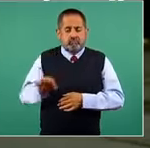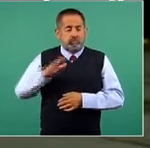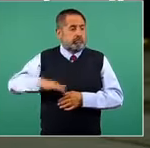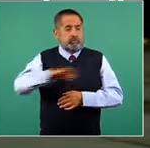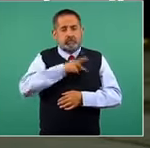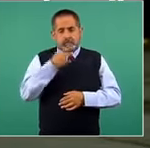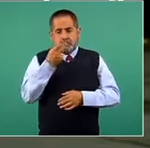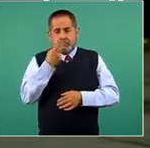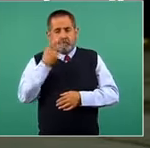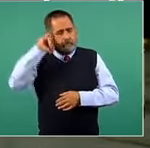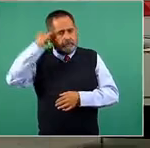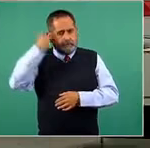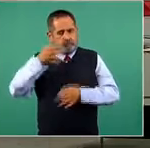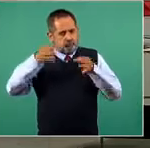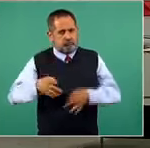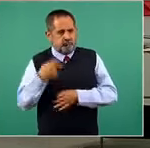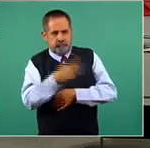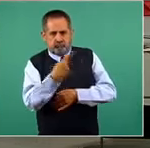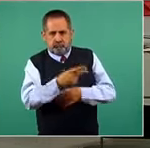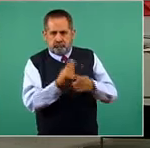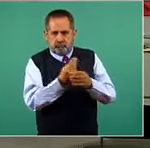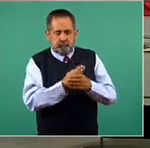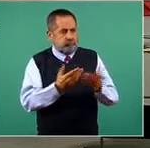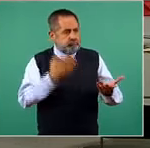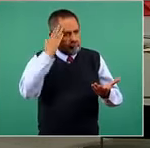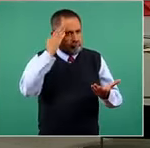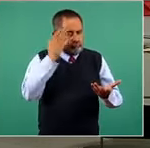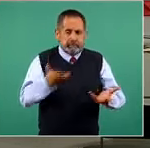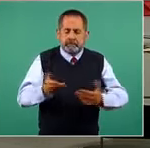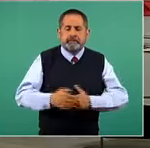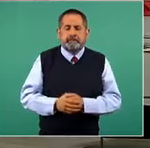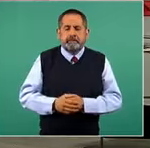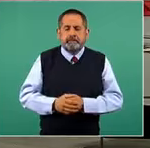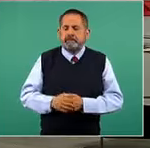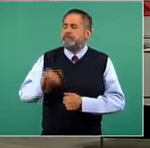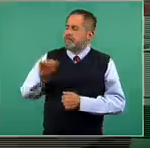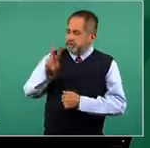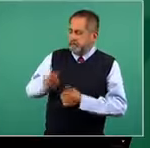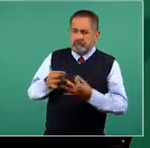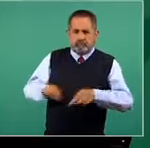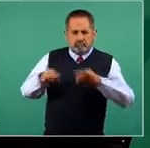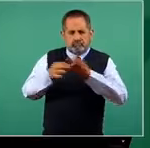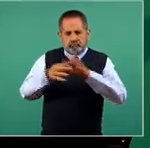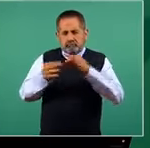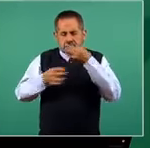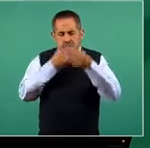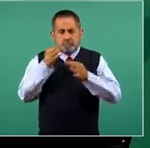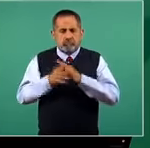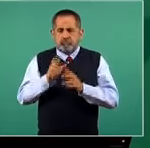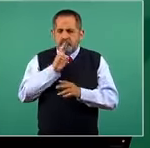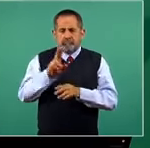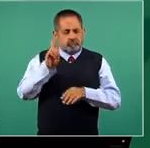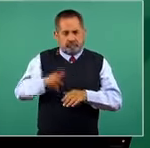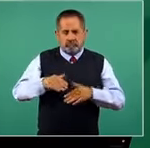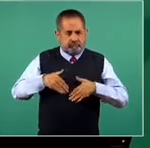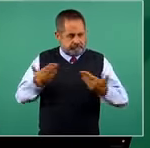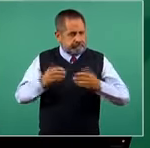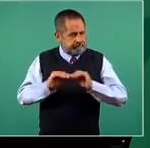habla su lengua materna. ¿Cómo no? Esto es muy importante. Lo que le respondo, para responderlo con toda sinceridad,